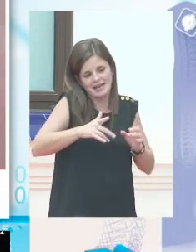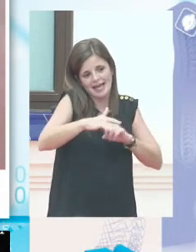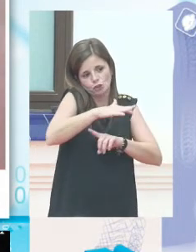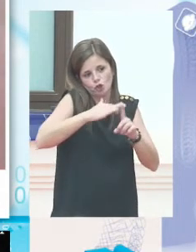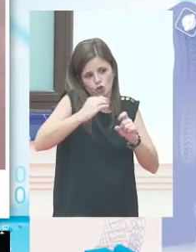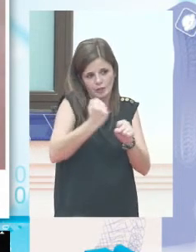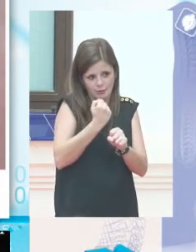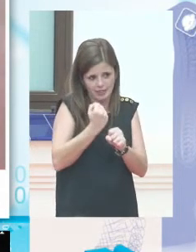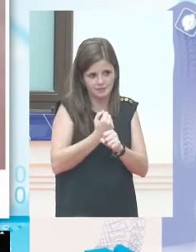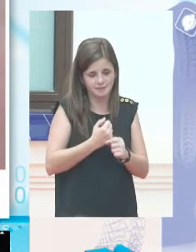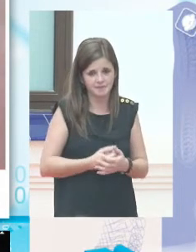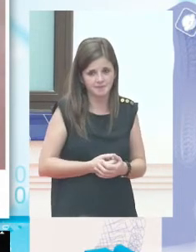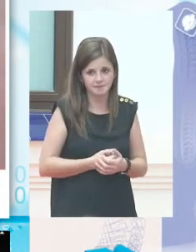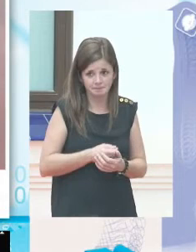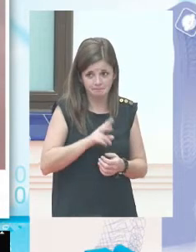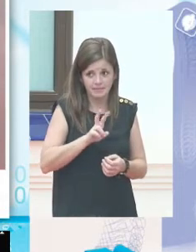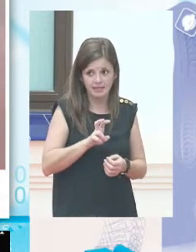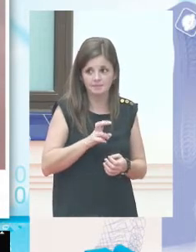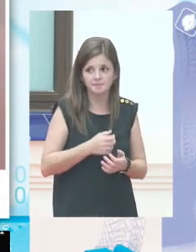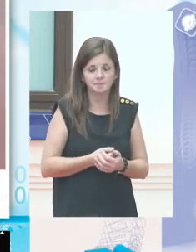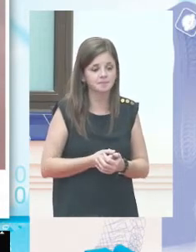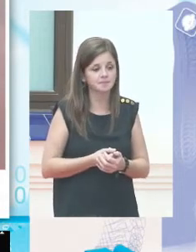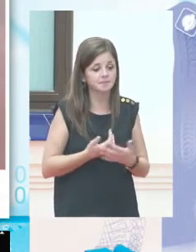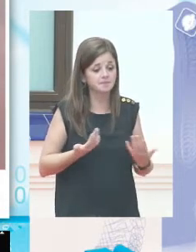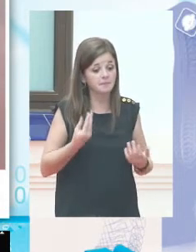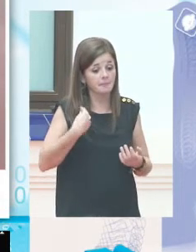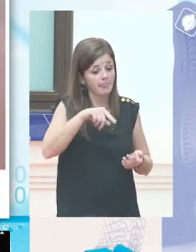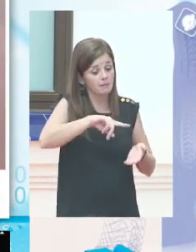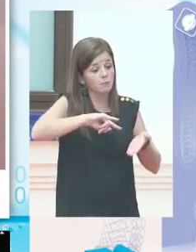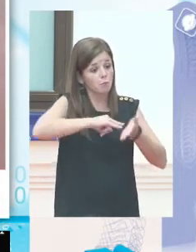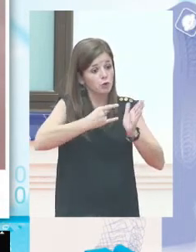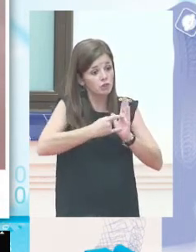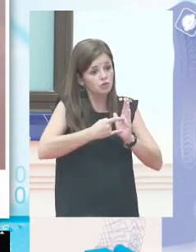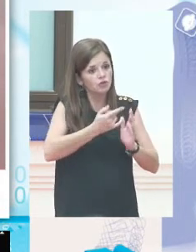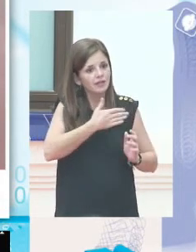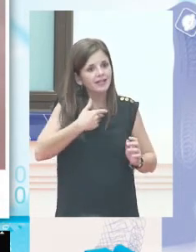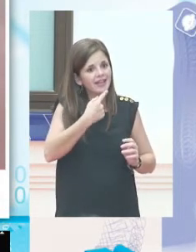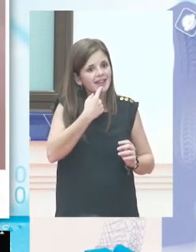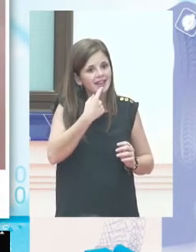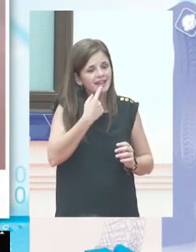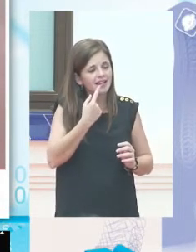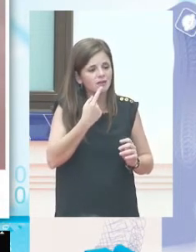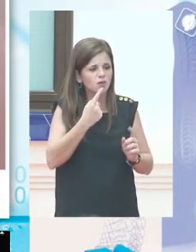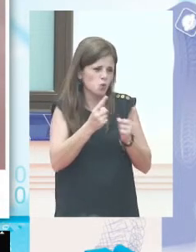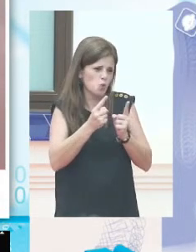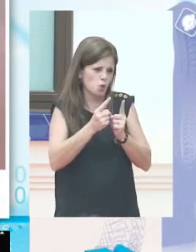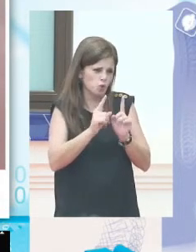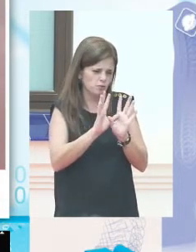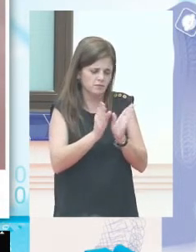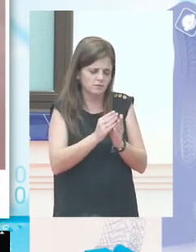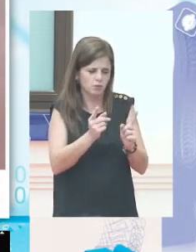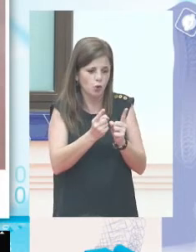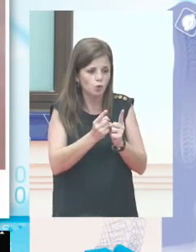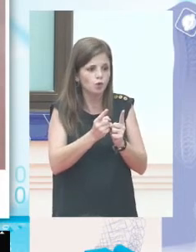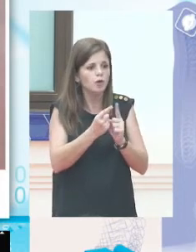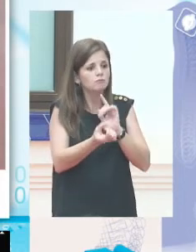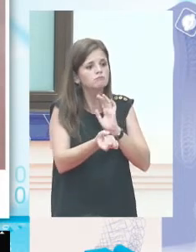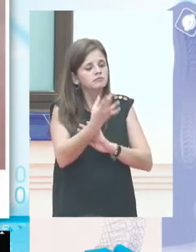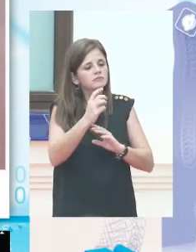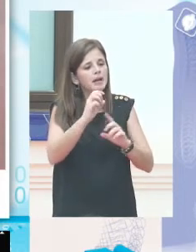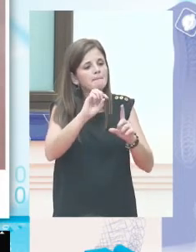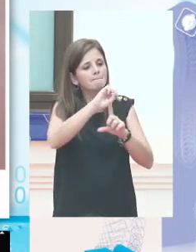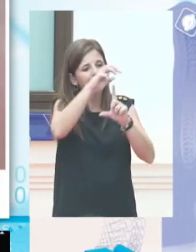laborales. Vale. Para este proyecto también me gustaría decir, aunque lo voy a pasar muy brevemente, que hemos desarrollado nuestra propia plataforma